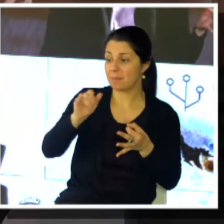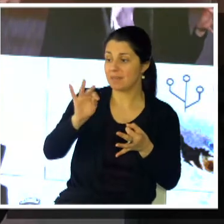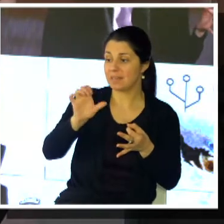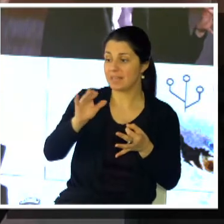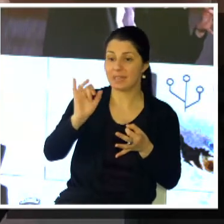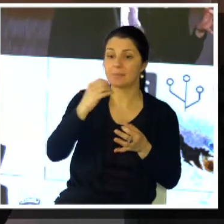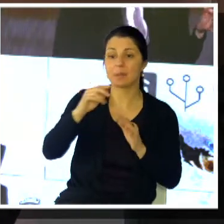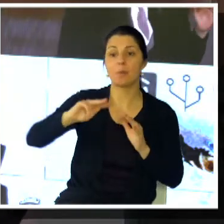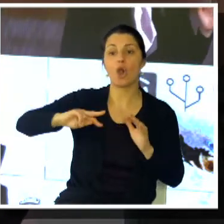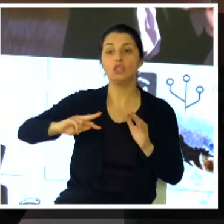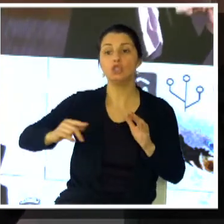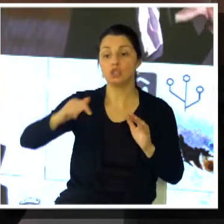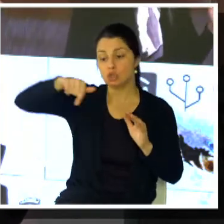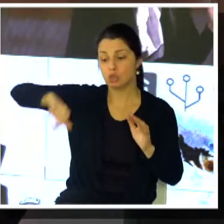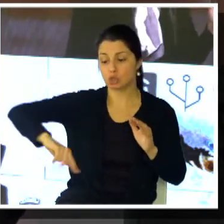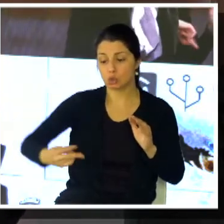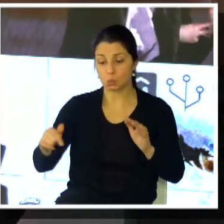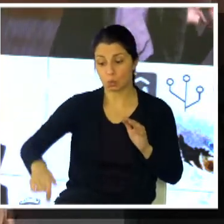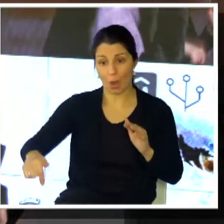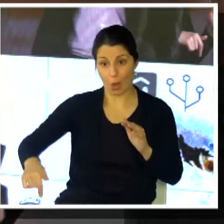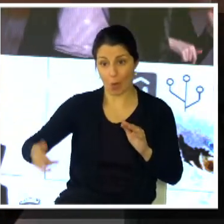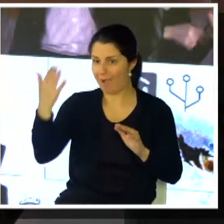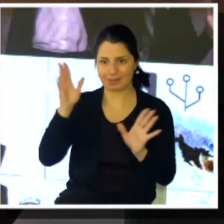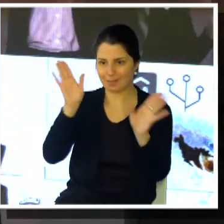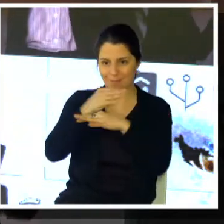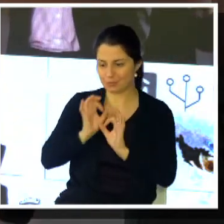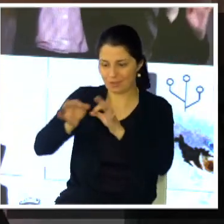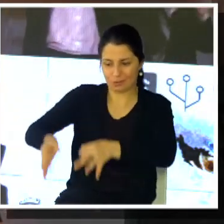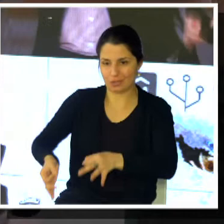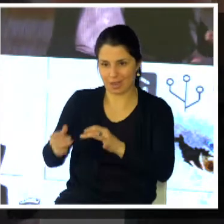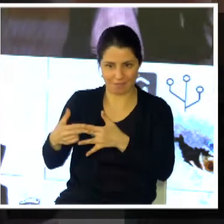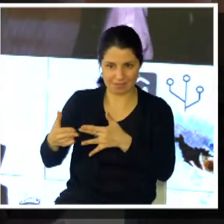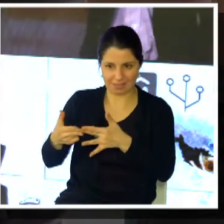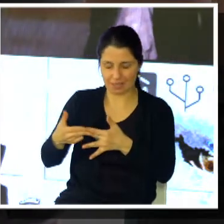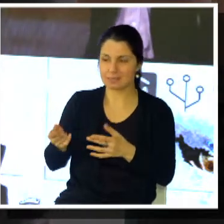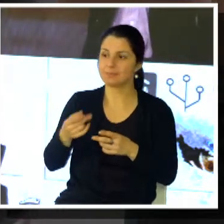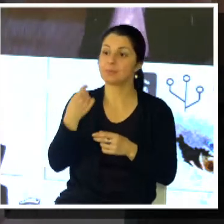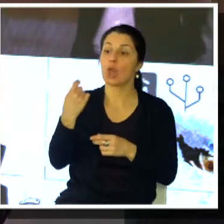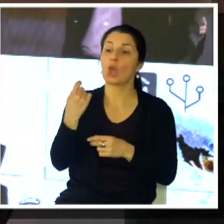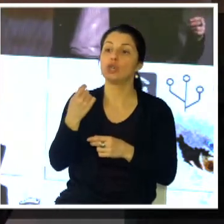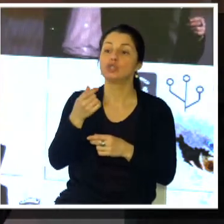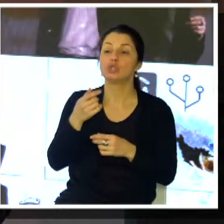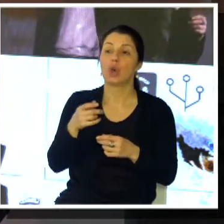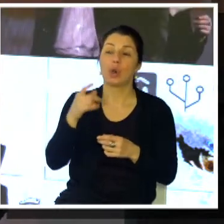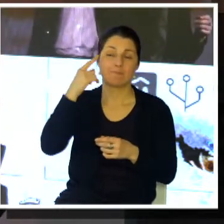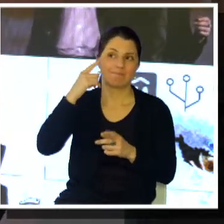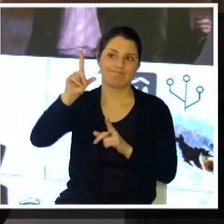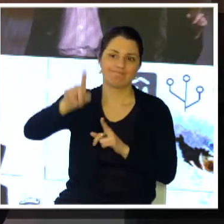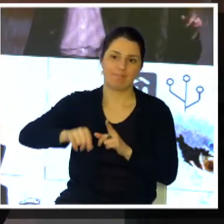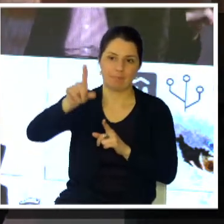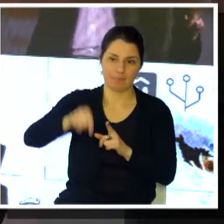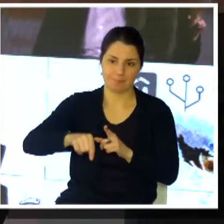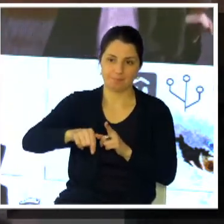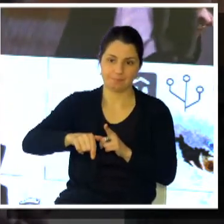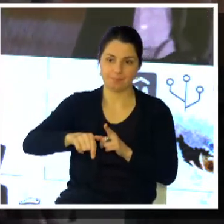donde están los contadores, que por ahí antes no era posible llegar. Bueno, el costo de dispositivos se espera que bajen a